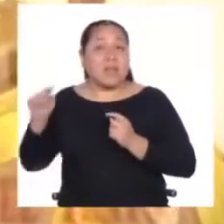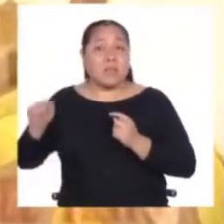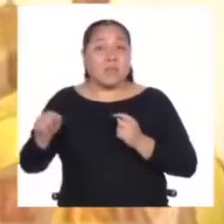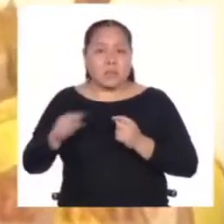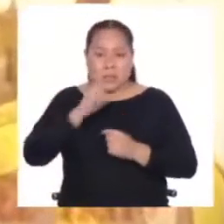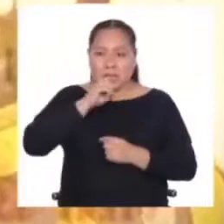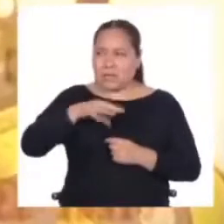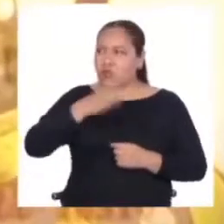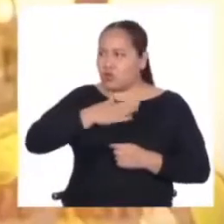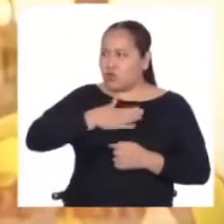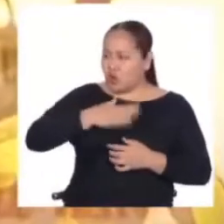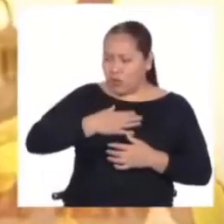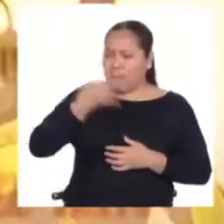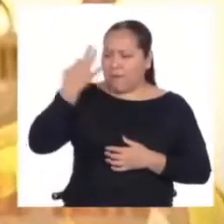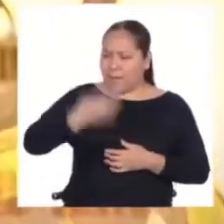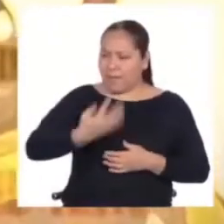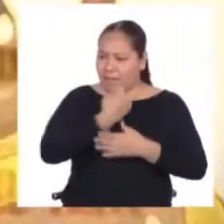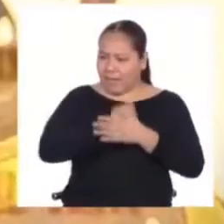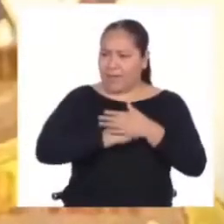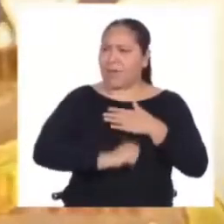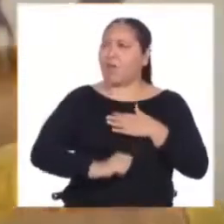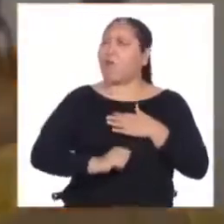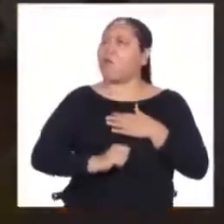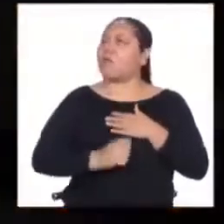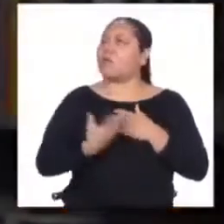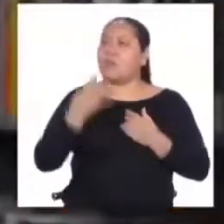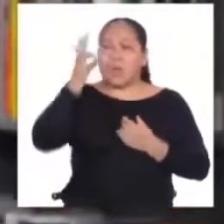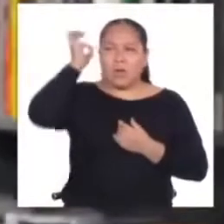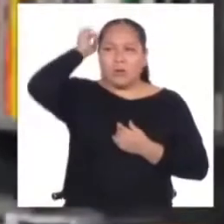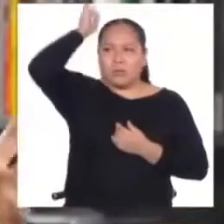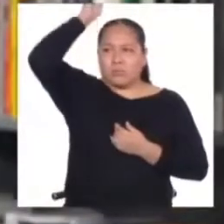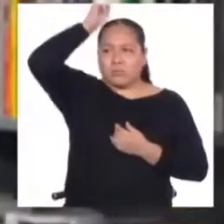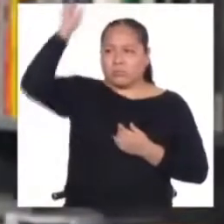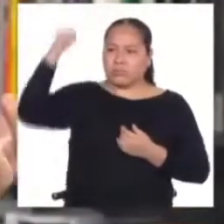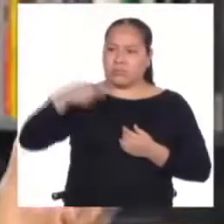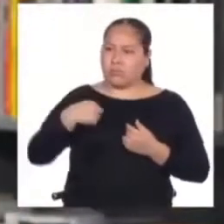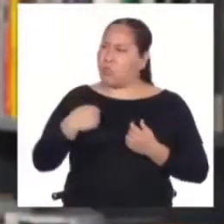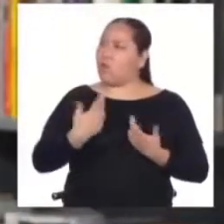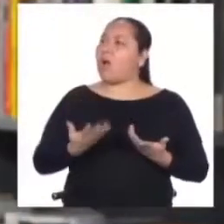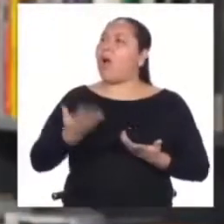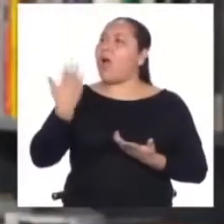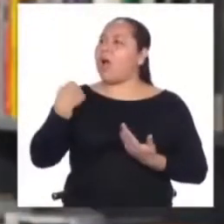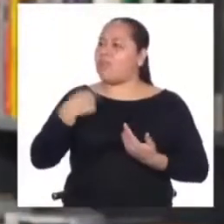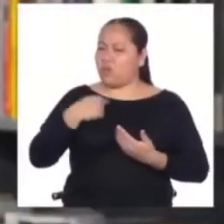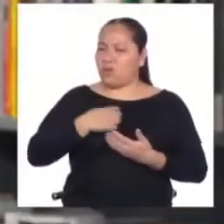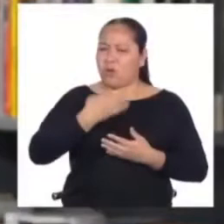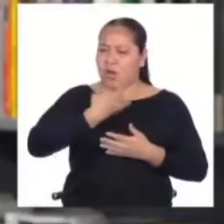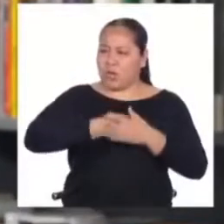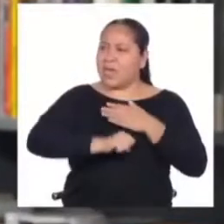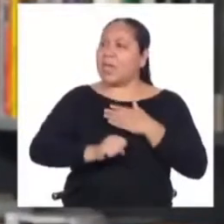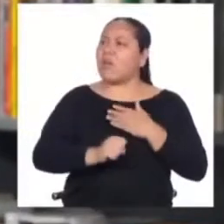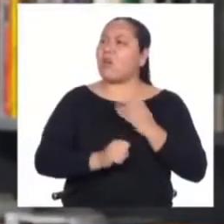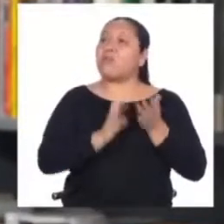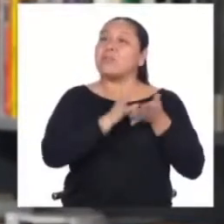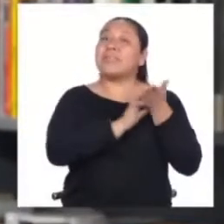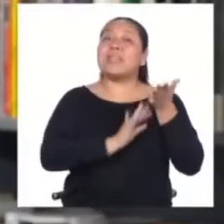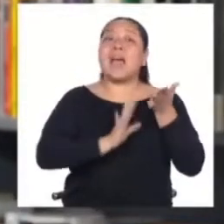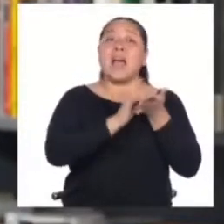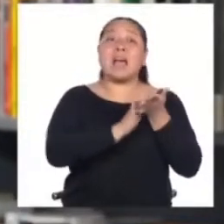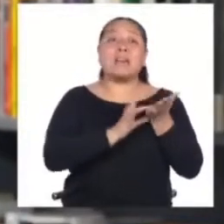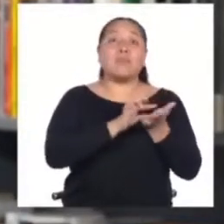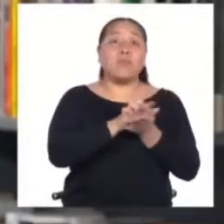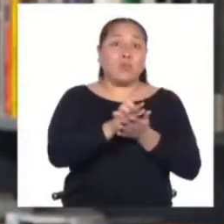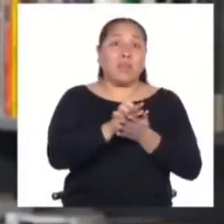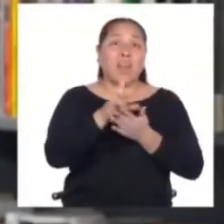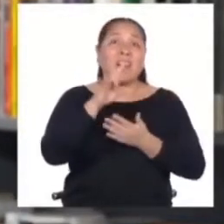un legítimo heredero de la monarquía, o lo que podía entenderse como una dinastía inca, y que por lo